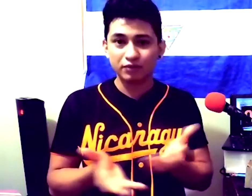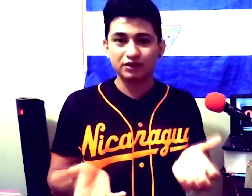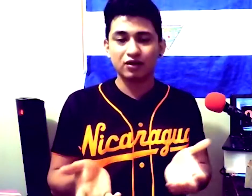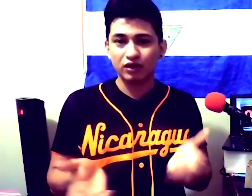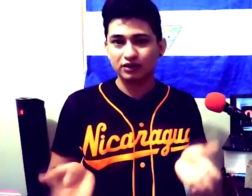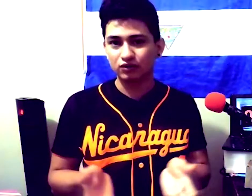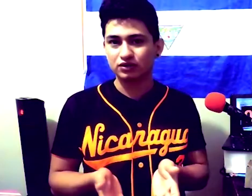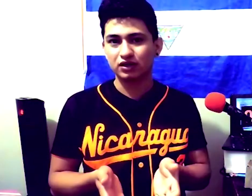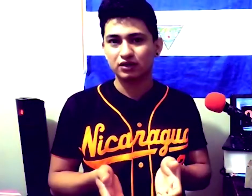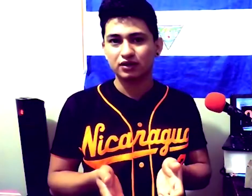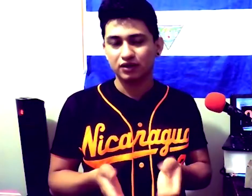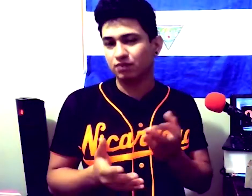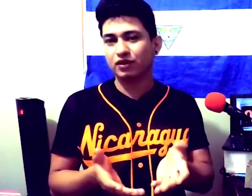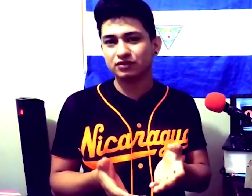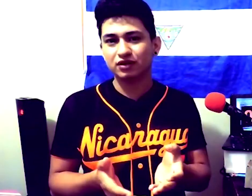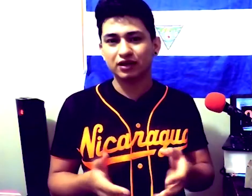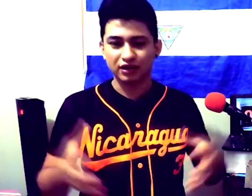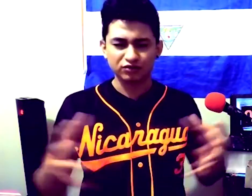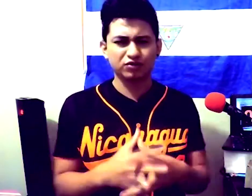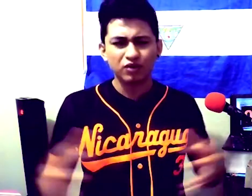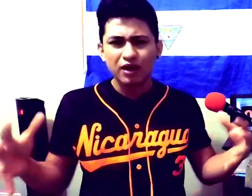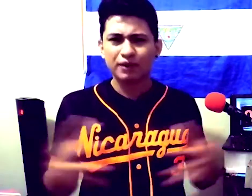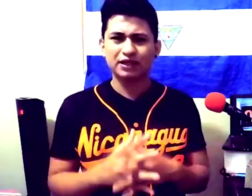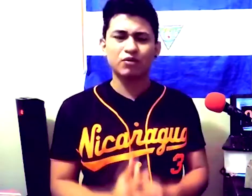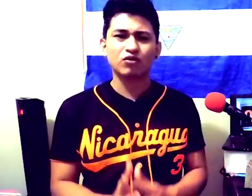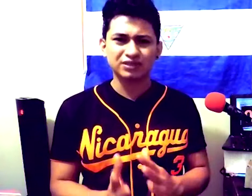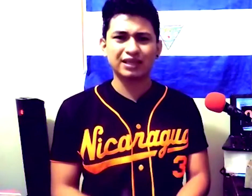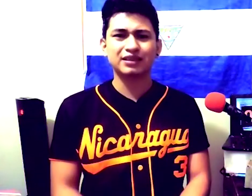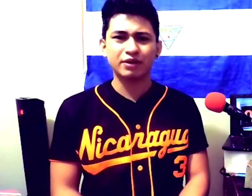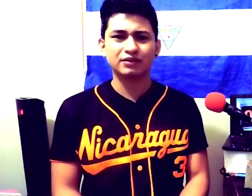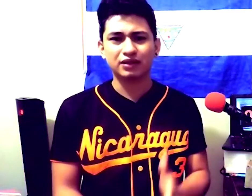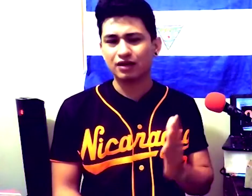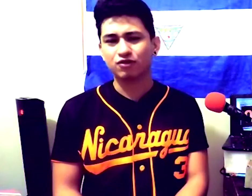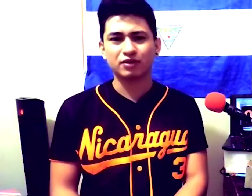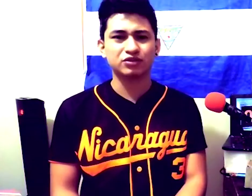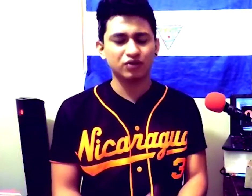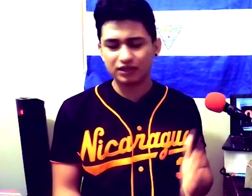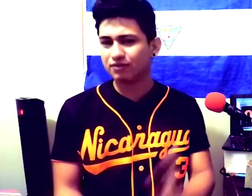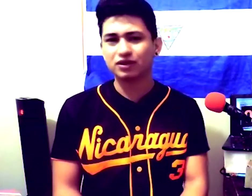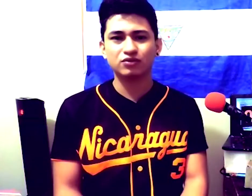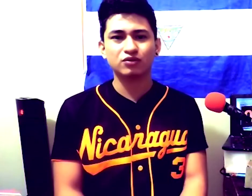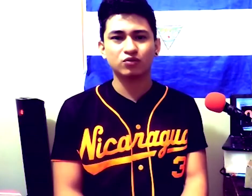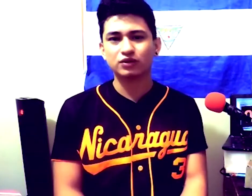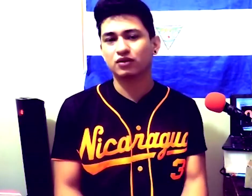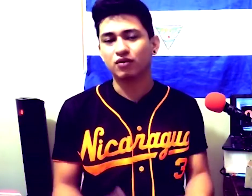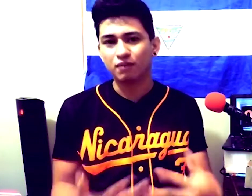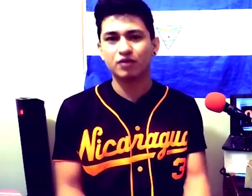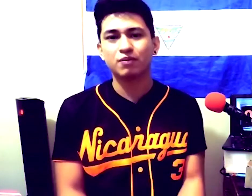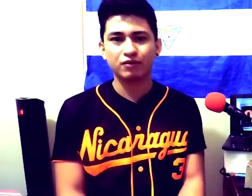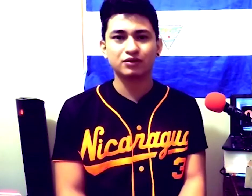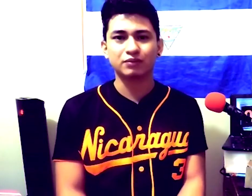están comprometidas con esta lucha. Es por eso que nosotros mantenemos constantemente la información y estamos dando